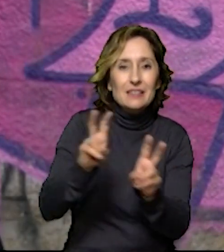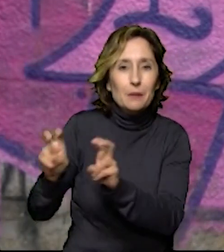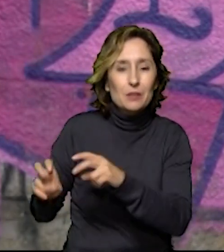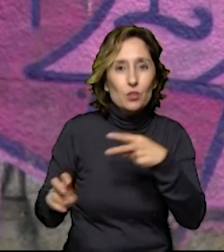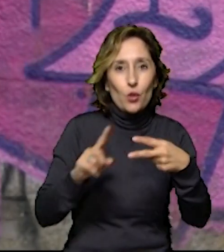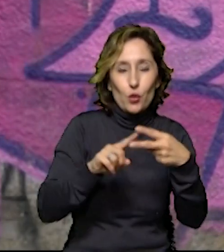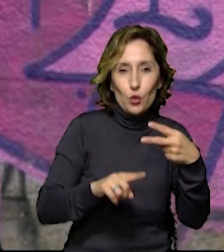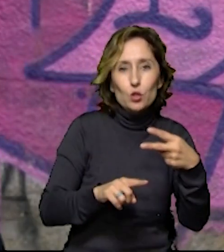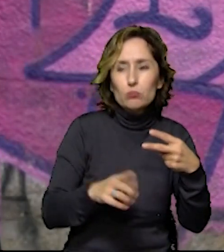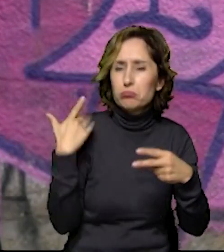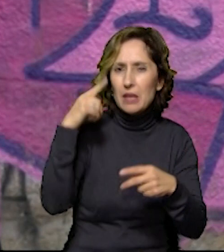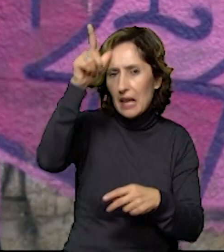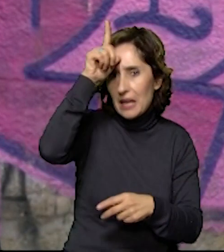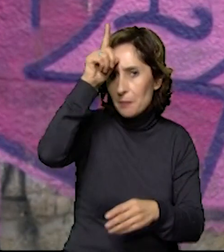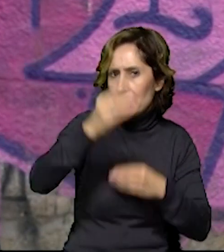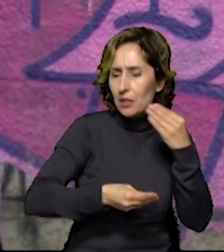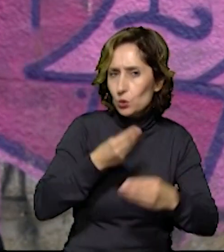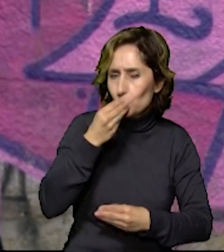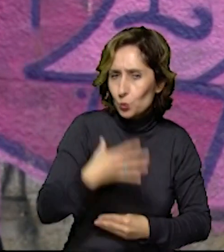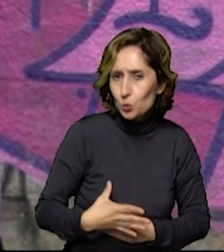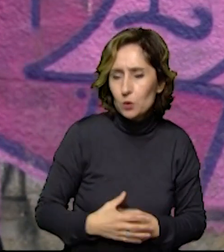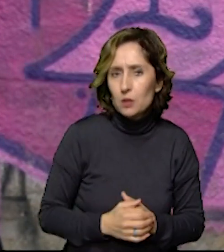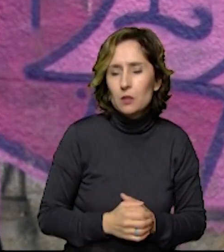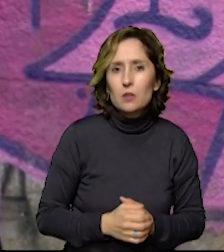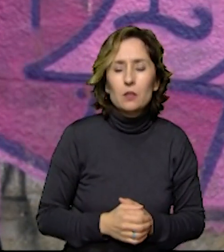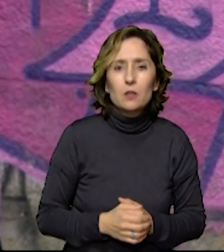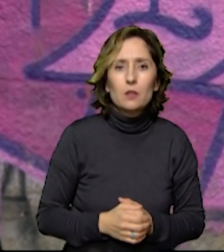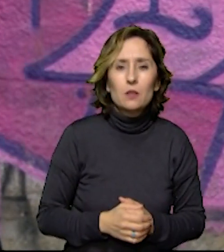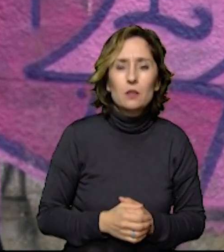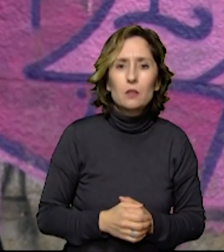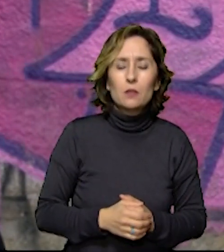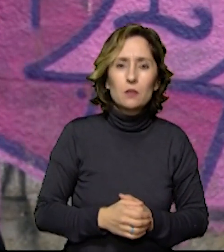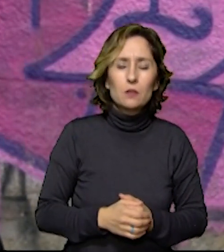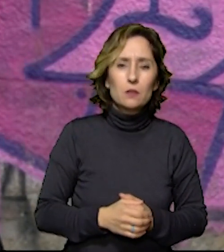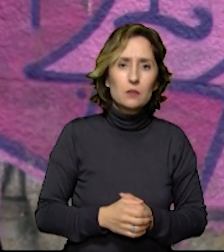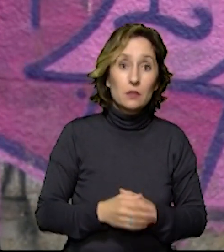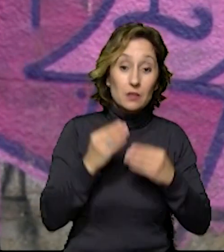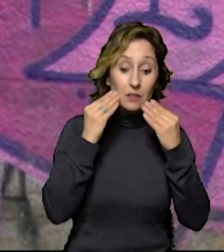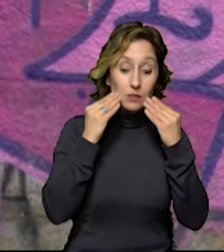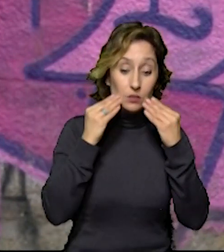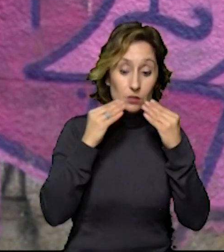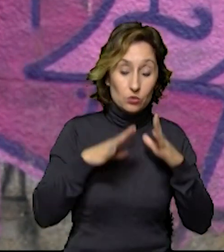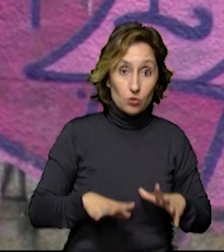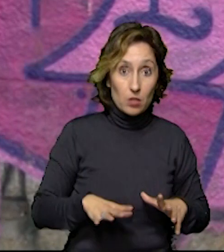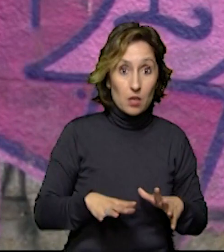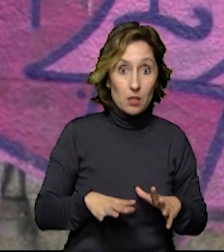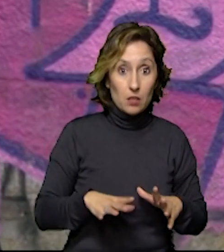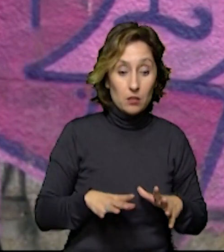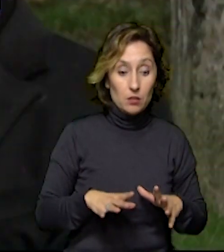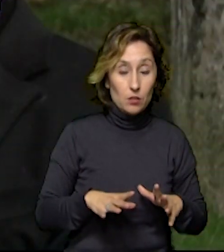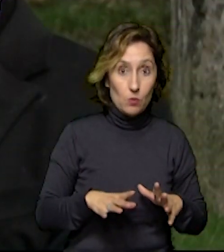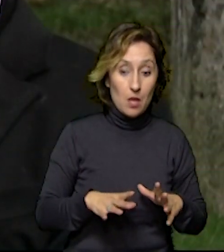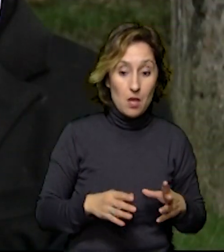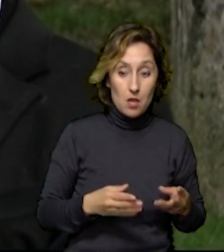que en Alemania se han hecho muy bien, que por una parte ha sido que la historia permanezca viva, que no se apague la